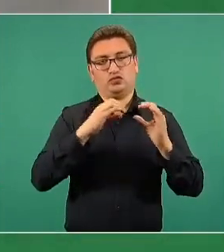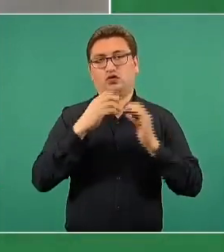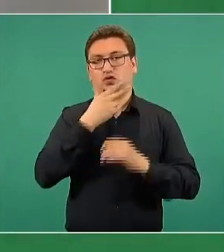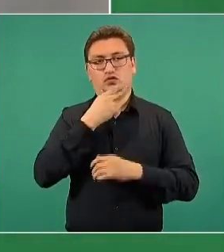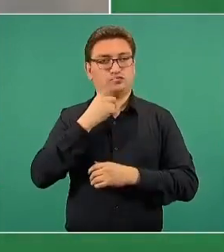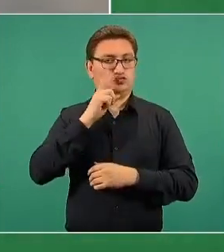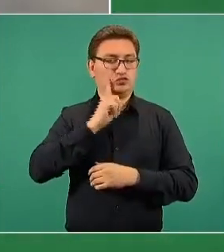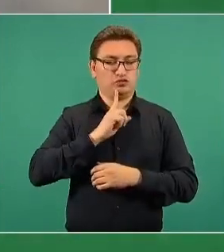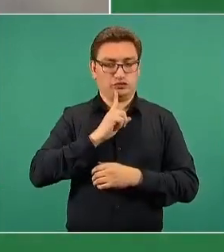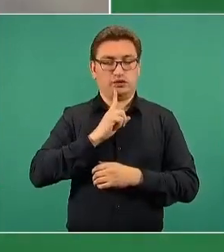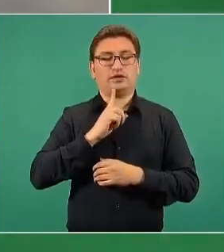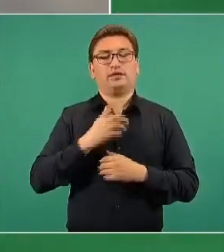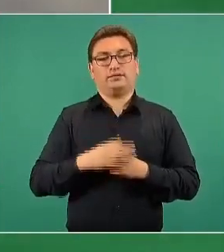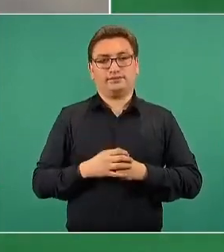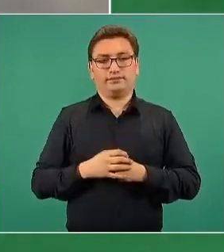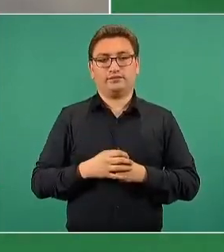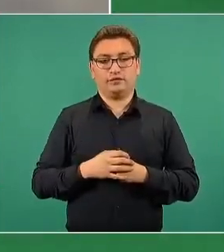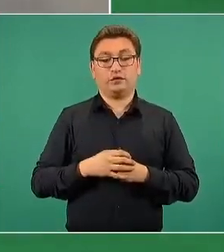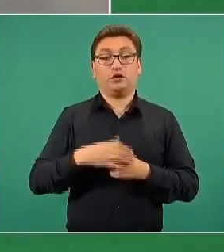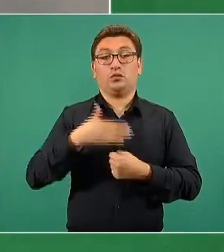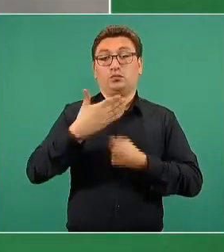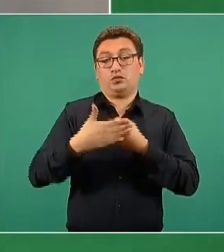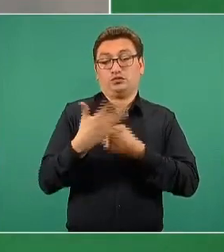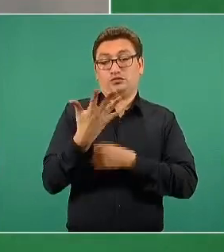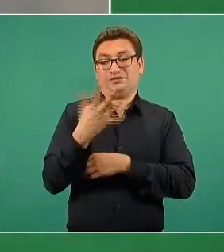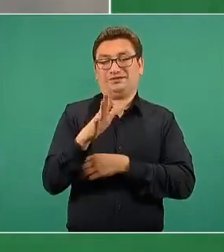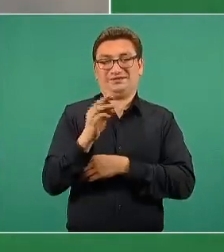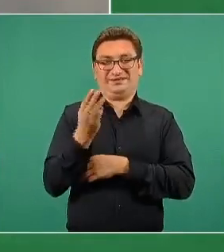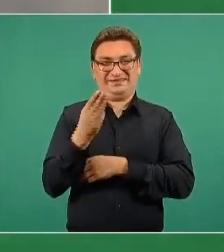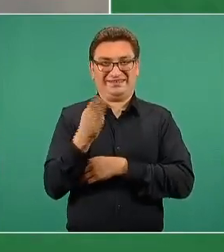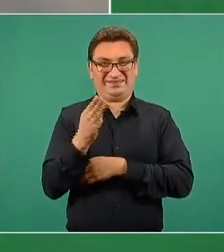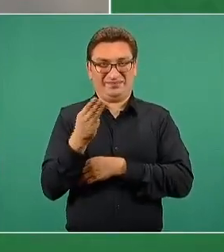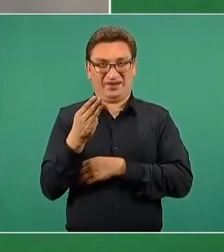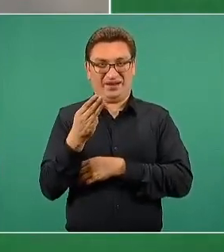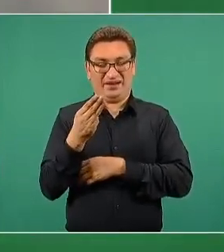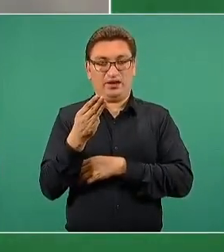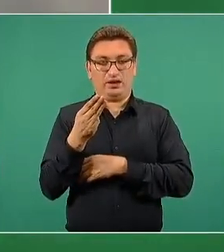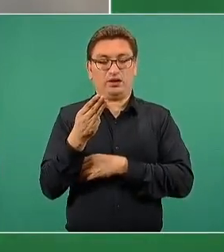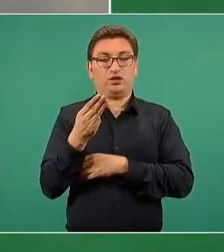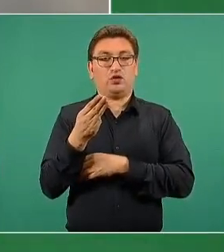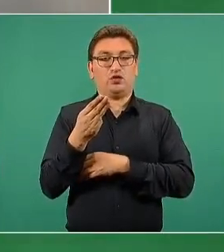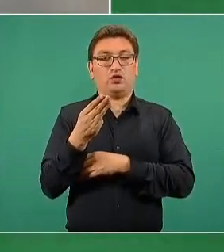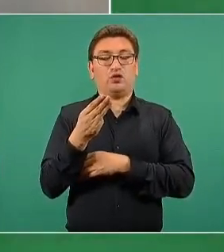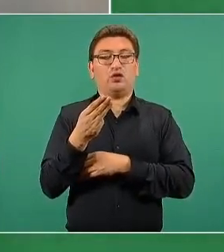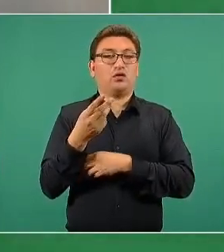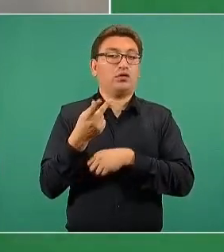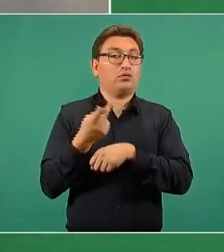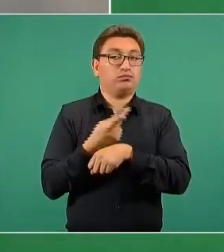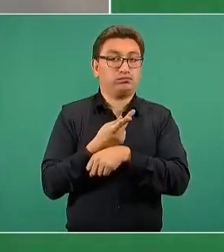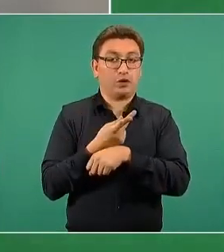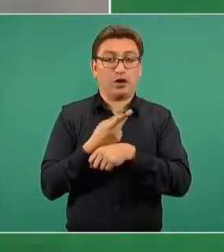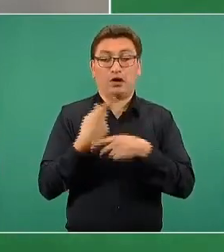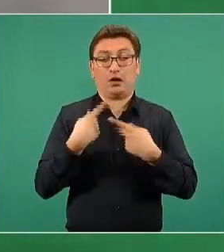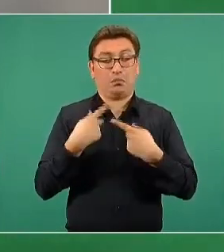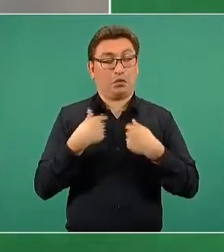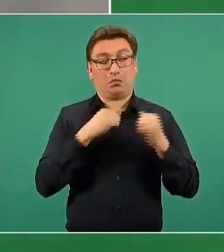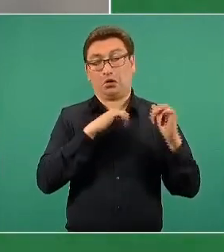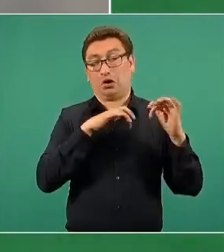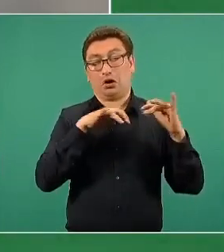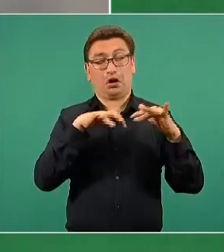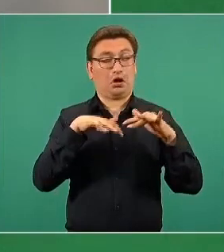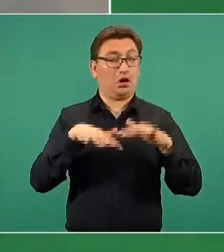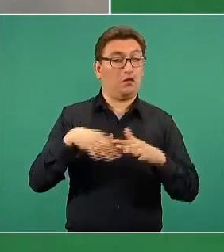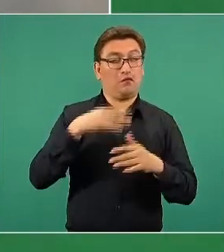a no hacer que este próximo 10 de mayo se convierta en lo que